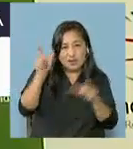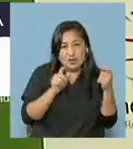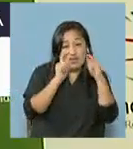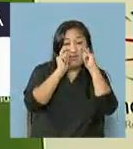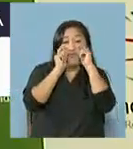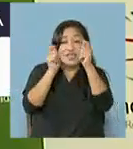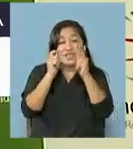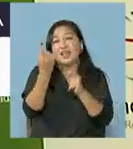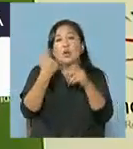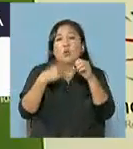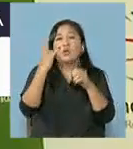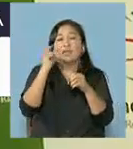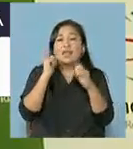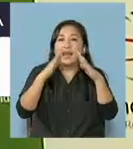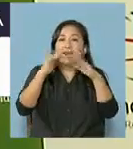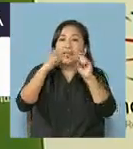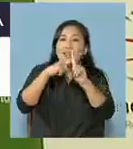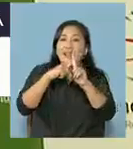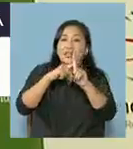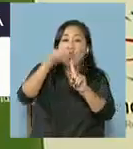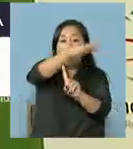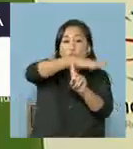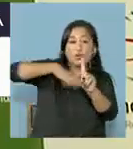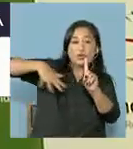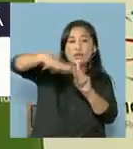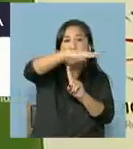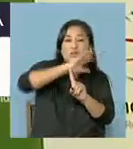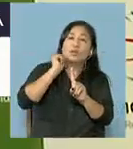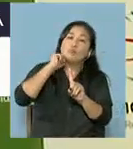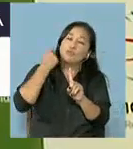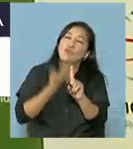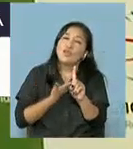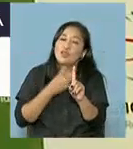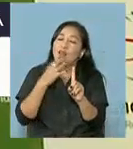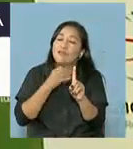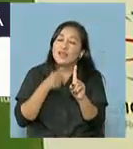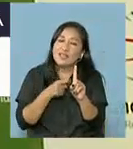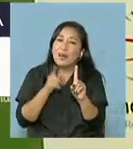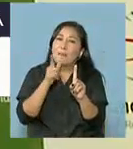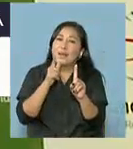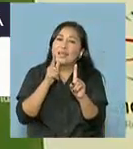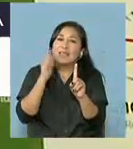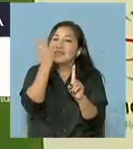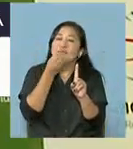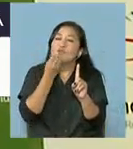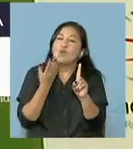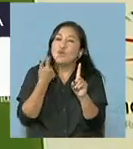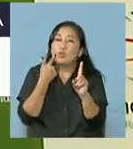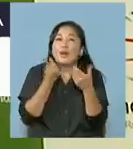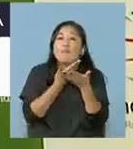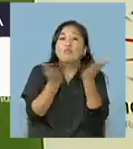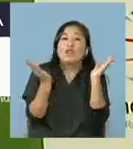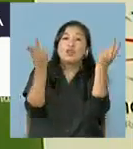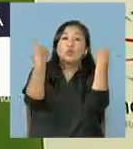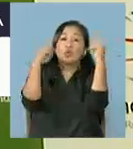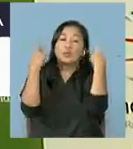vaya a ver, no solo la iglesia, sino el entorno, cómo ha cambiado, está muy bonito, realmente es una joyita más que tenemos ahora para darle al